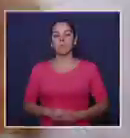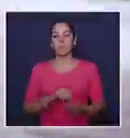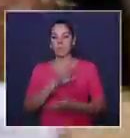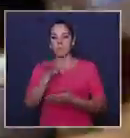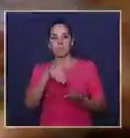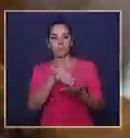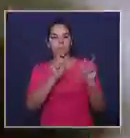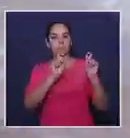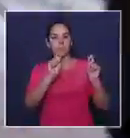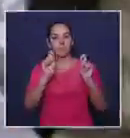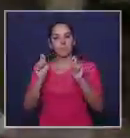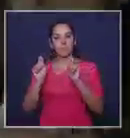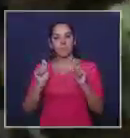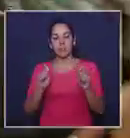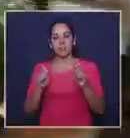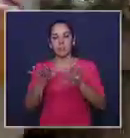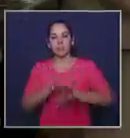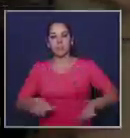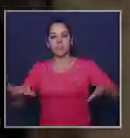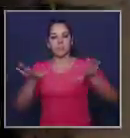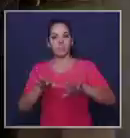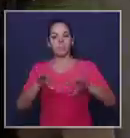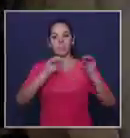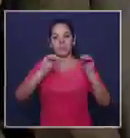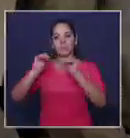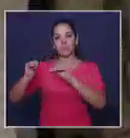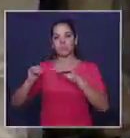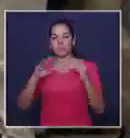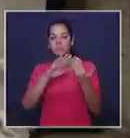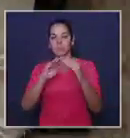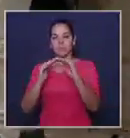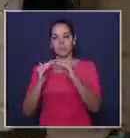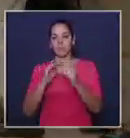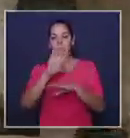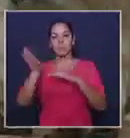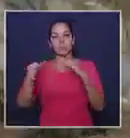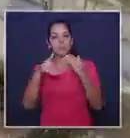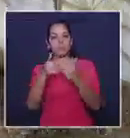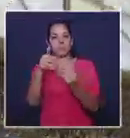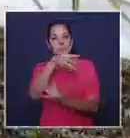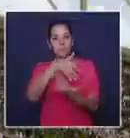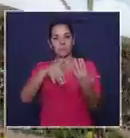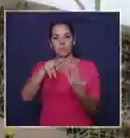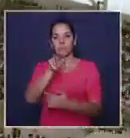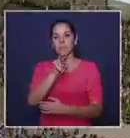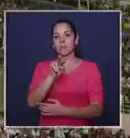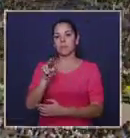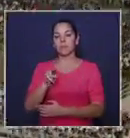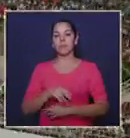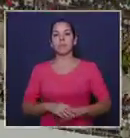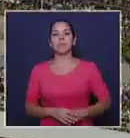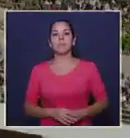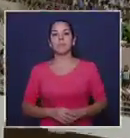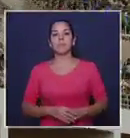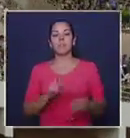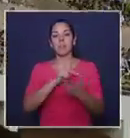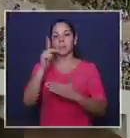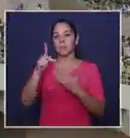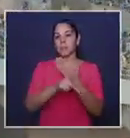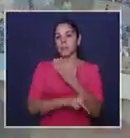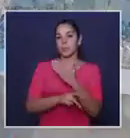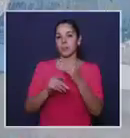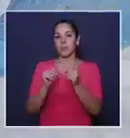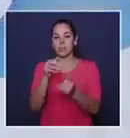Los centros educativos son escenarios de formación ciudadana donde todos son compañeros. El